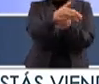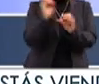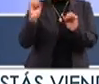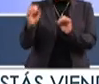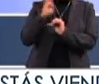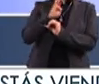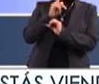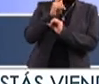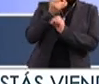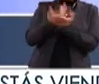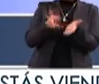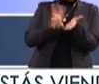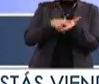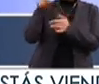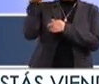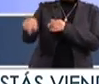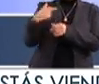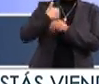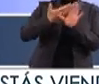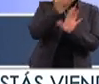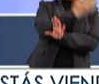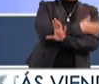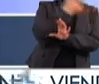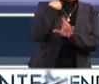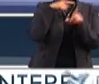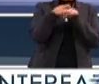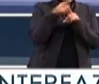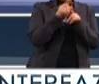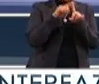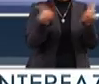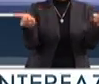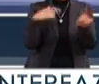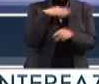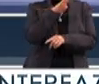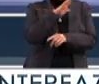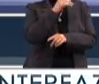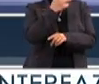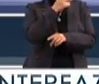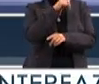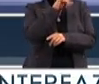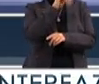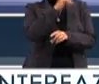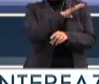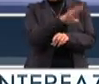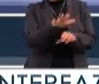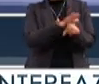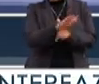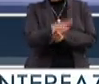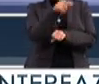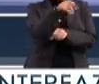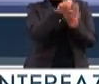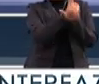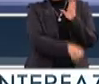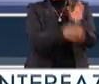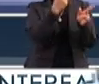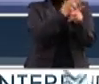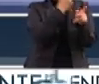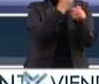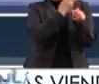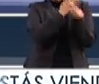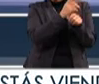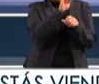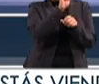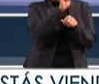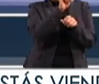un bachillerato bivalente porque estudiaron ahí porque un hermano ¿cuáles son las diferencias? el bachillerato general es en donde un ejemplo es las